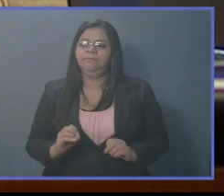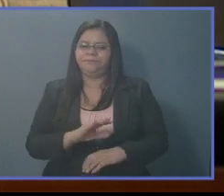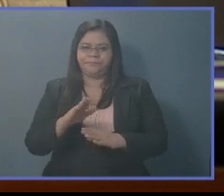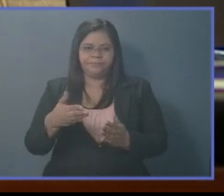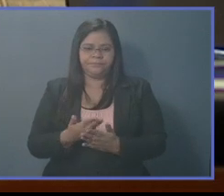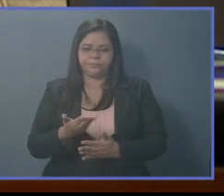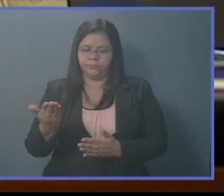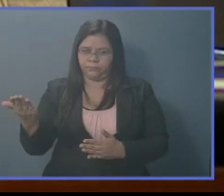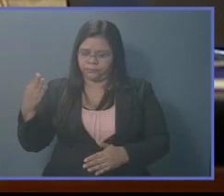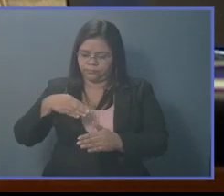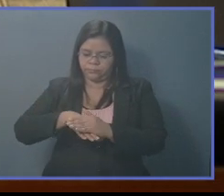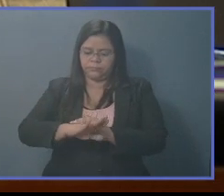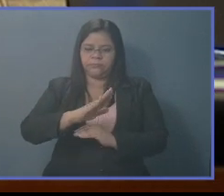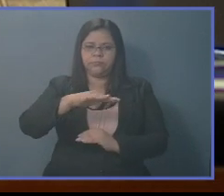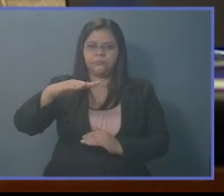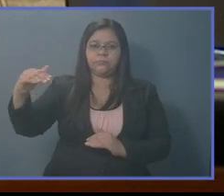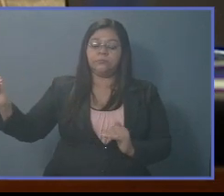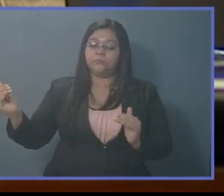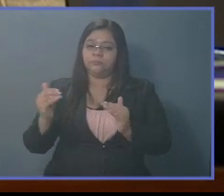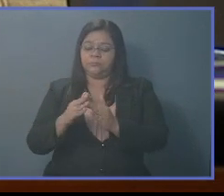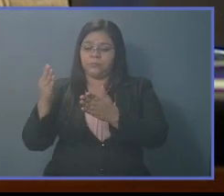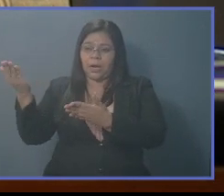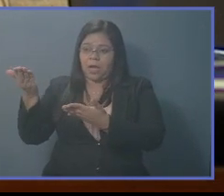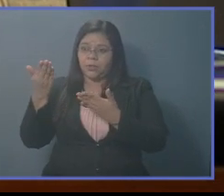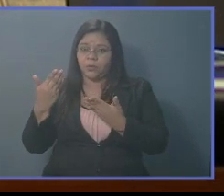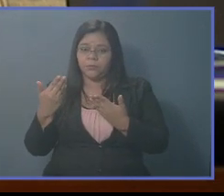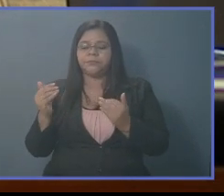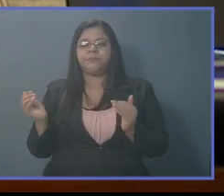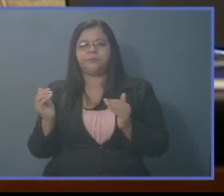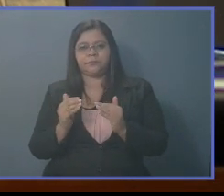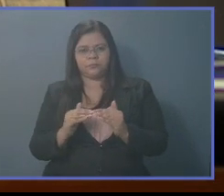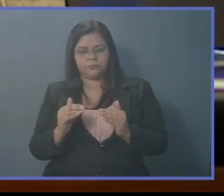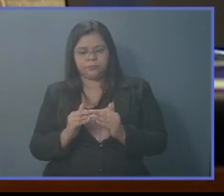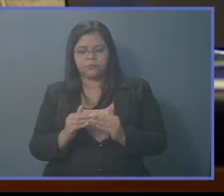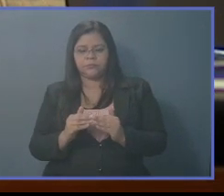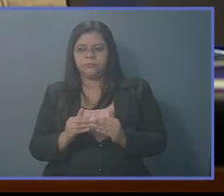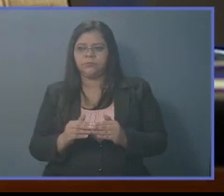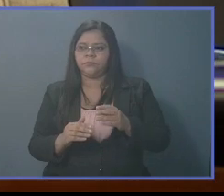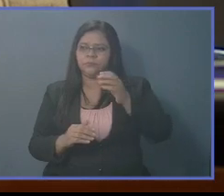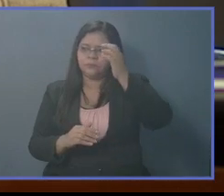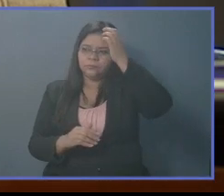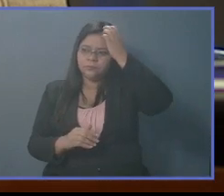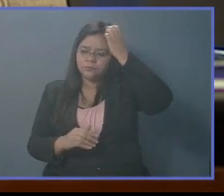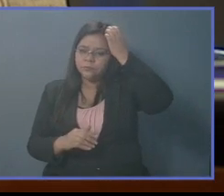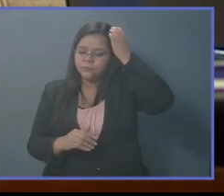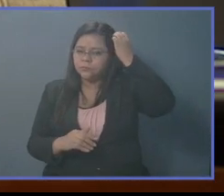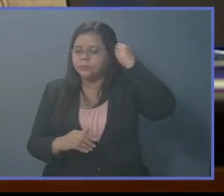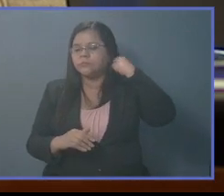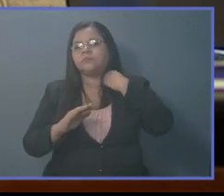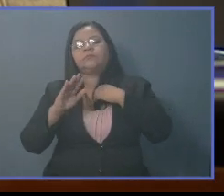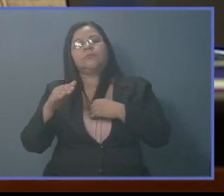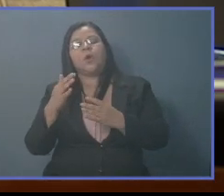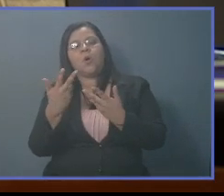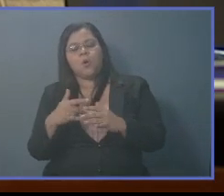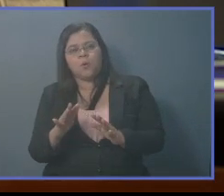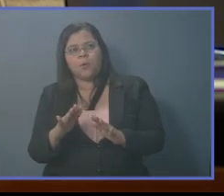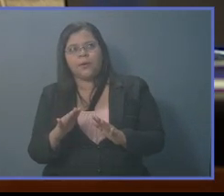internen al territorio de la República como ayuda humanitaria y cuya alteración sea materializada por